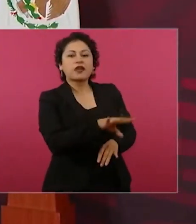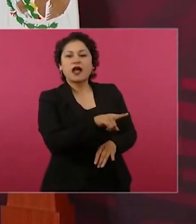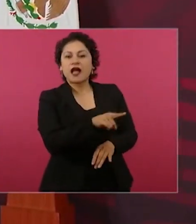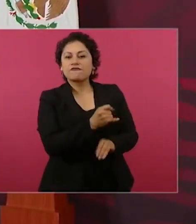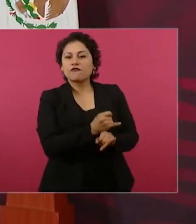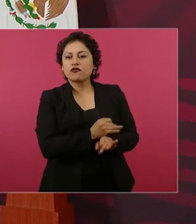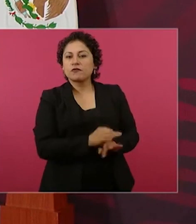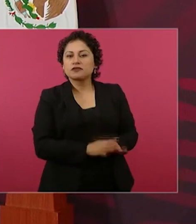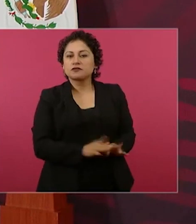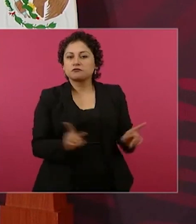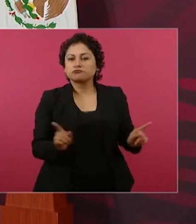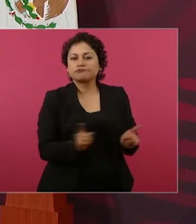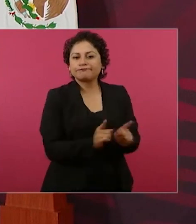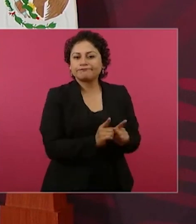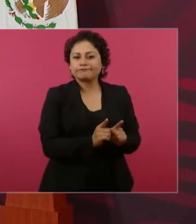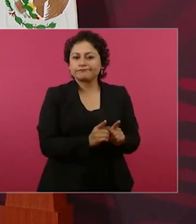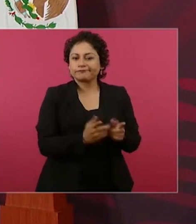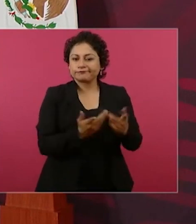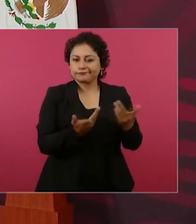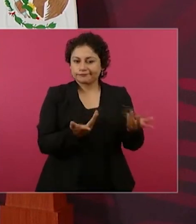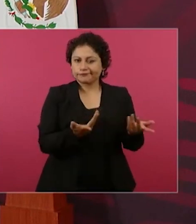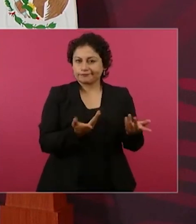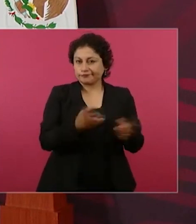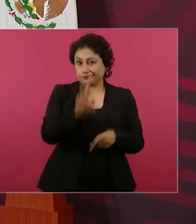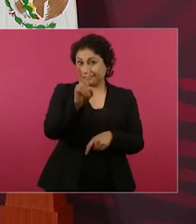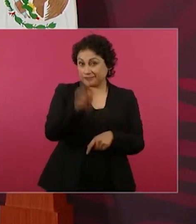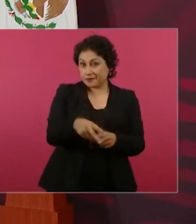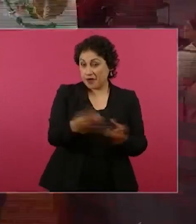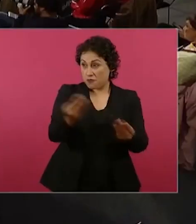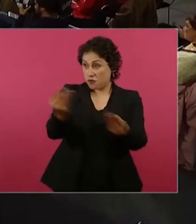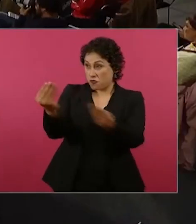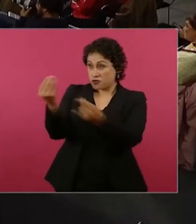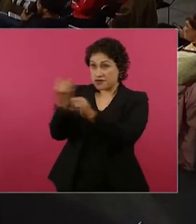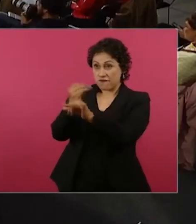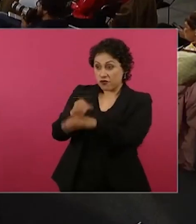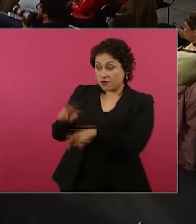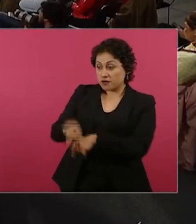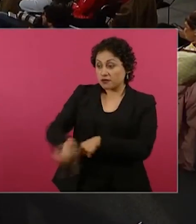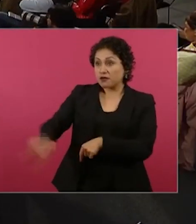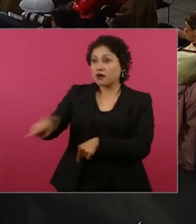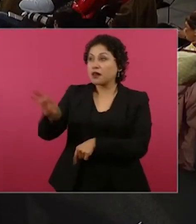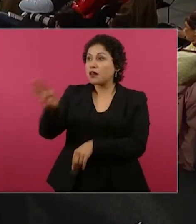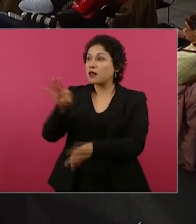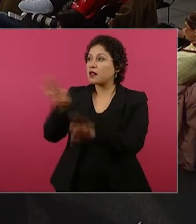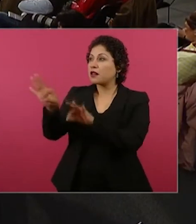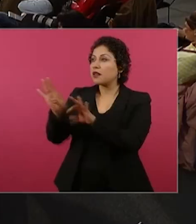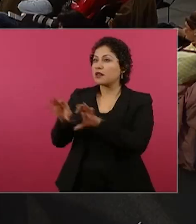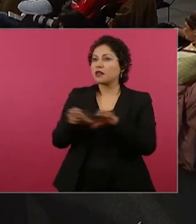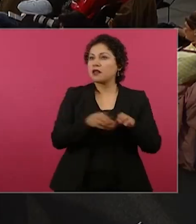hay muchas cosas que se ocultan por eso